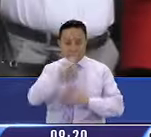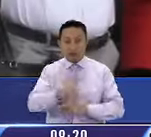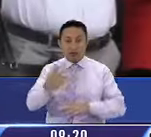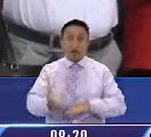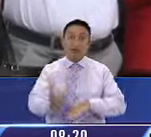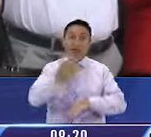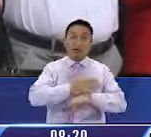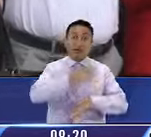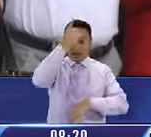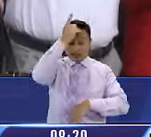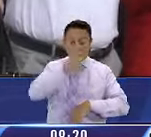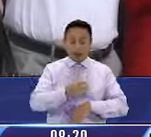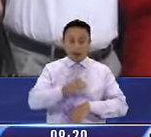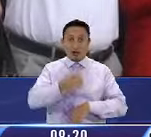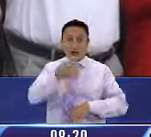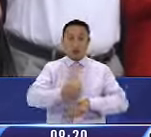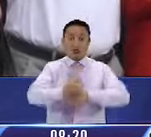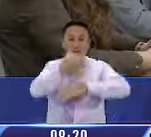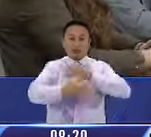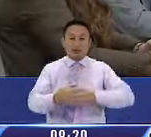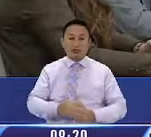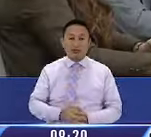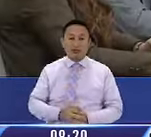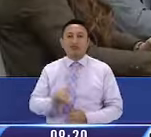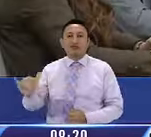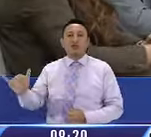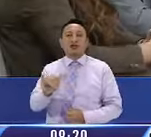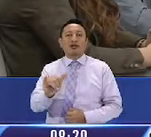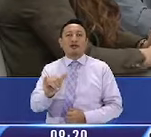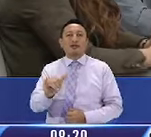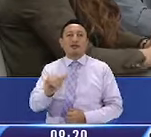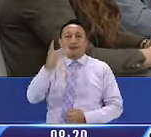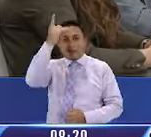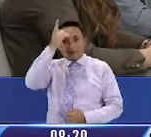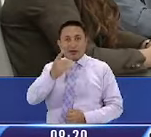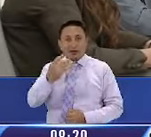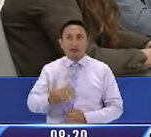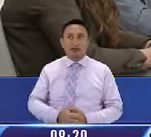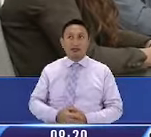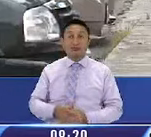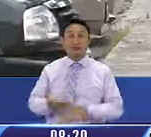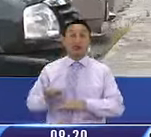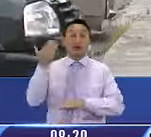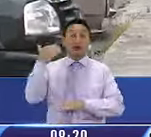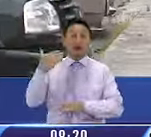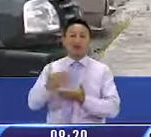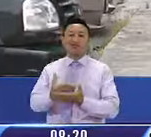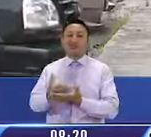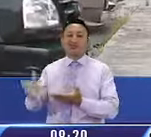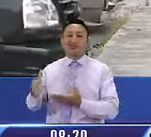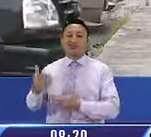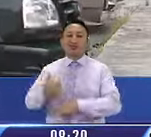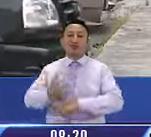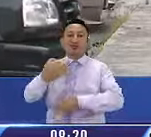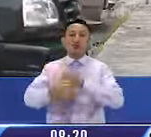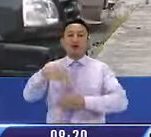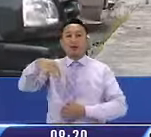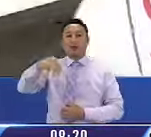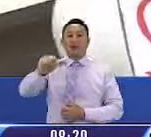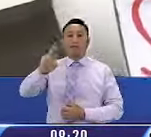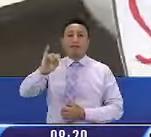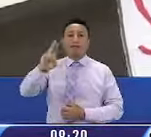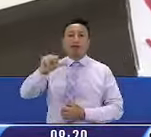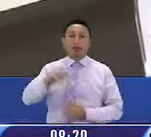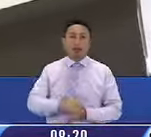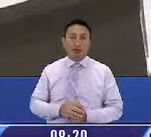decisión constitucional, ya que utilizó los mismos argumentos de una resolución que fue dejada sin efecto por la jueza María Lorena